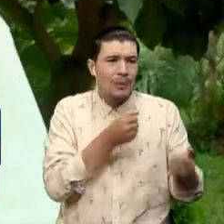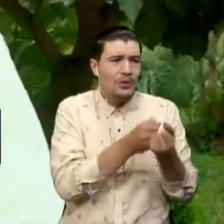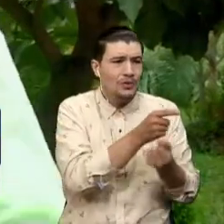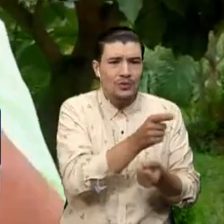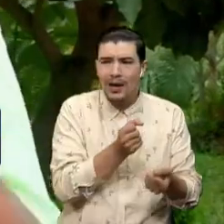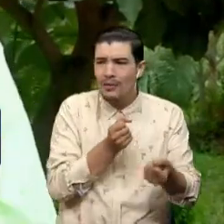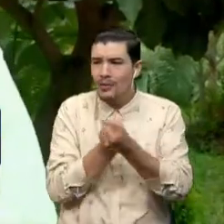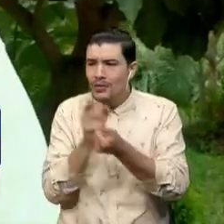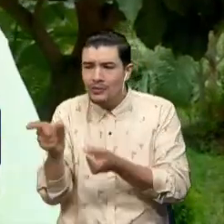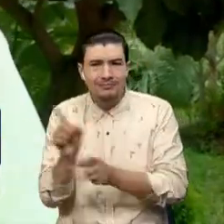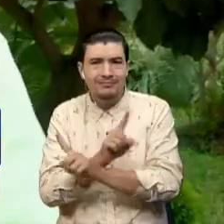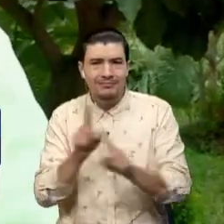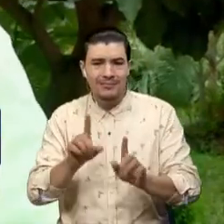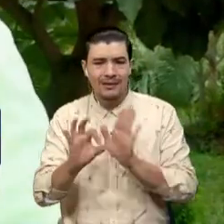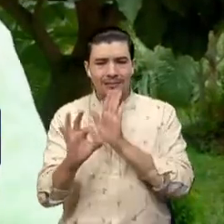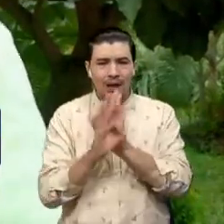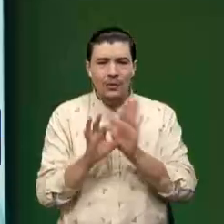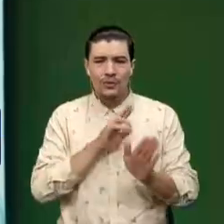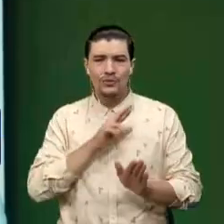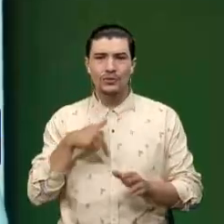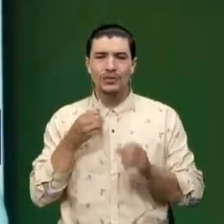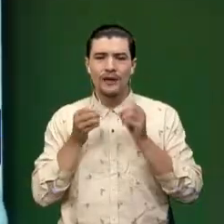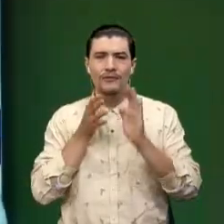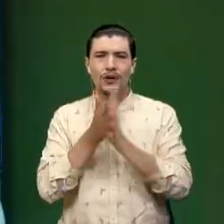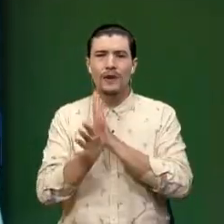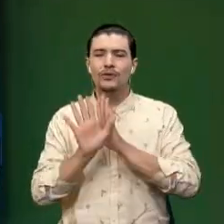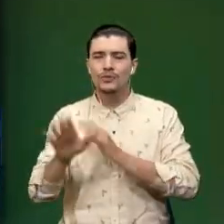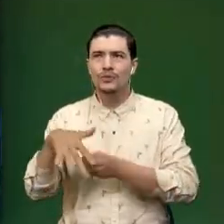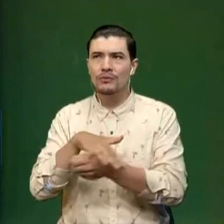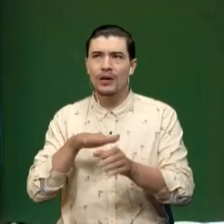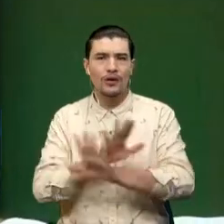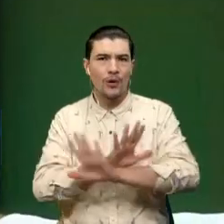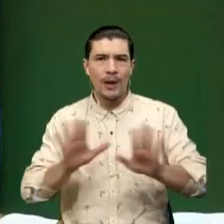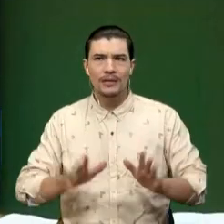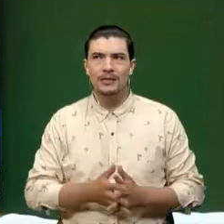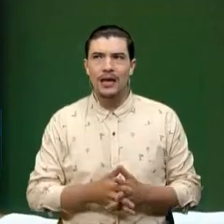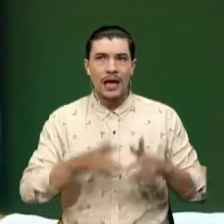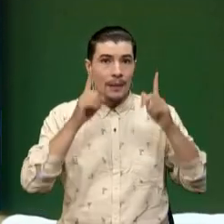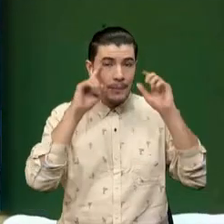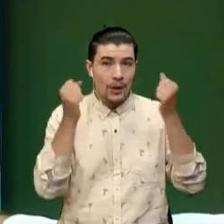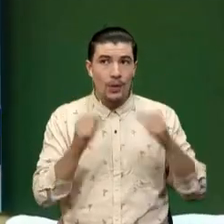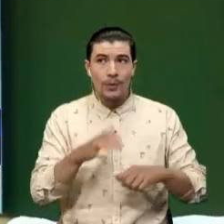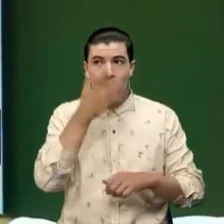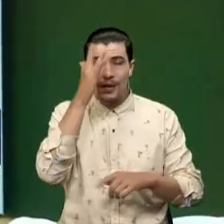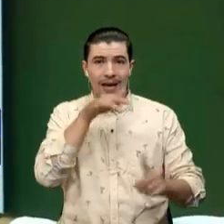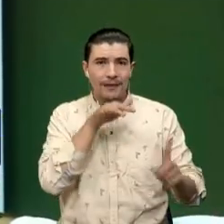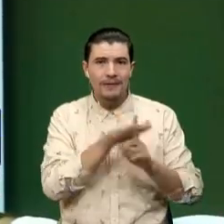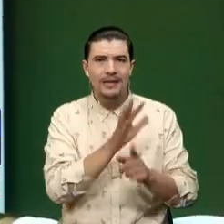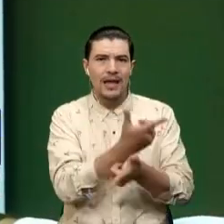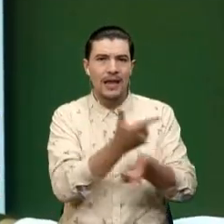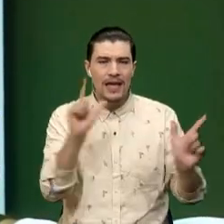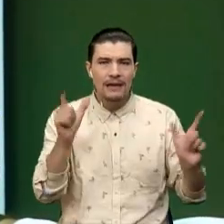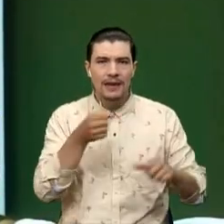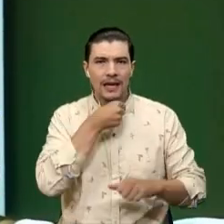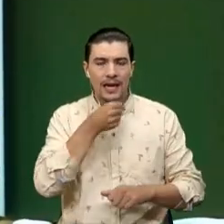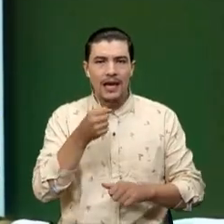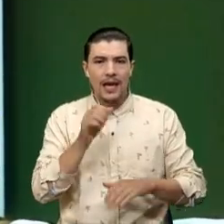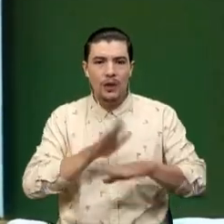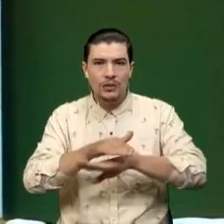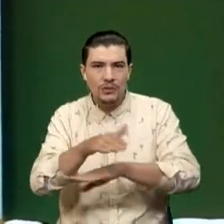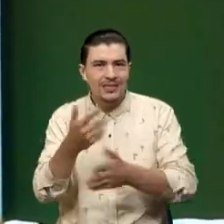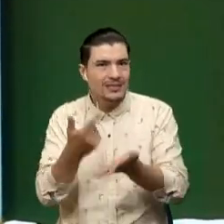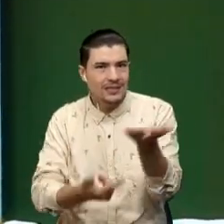por la mitad somos neutrales y estamos informando sobre un hecho preocupado porque es una vez más atentar contra la libertad de prensa esto nos lleva